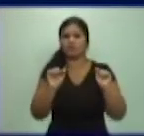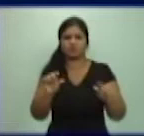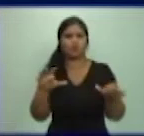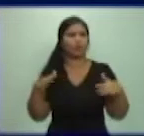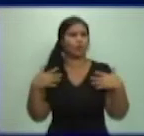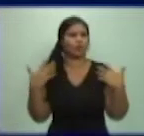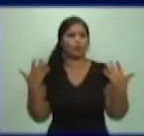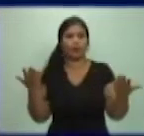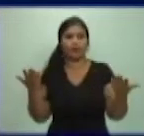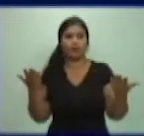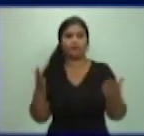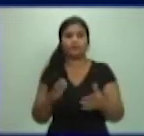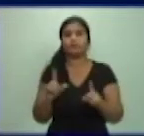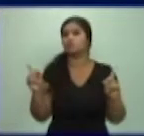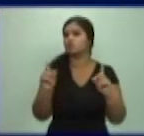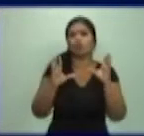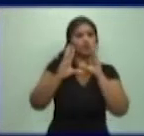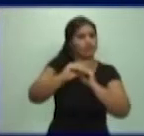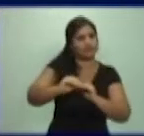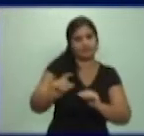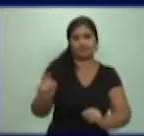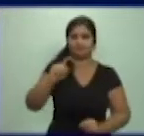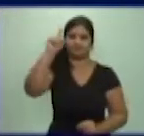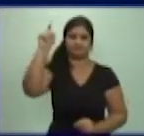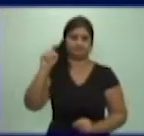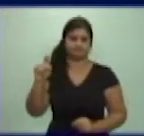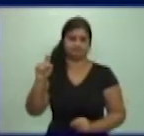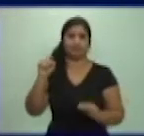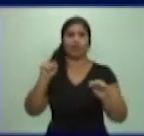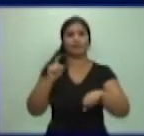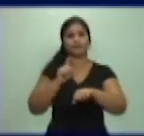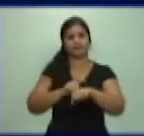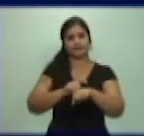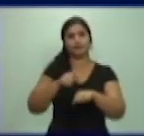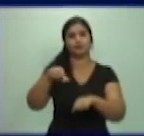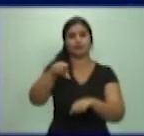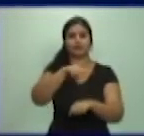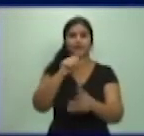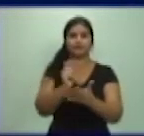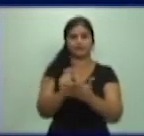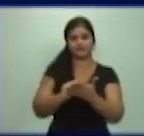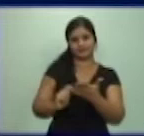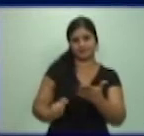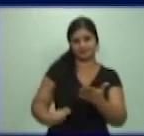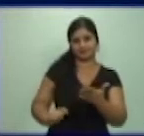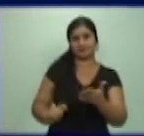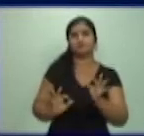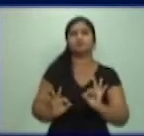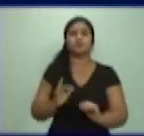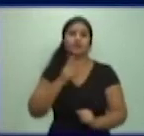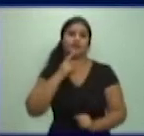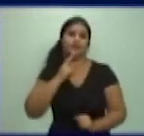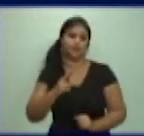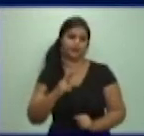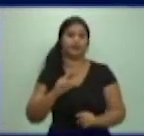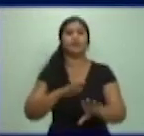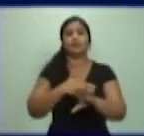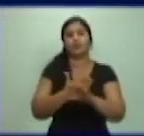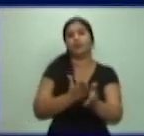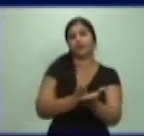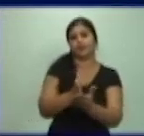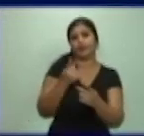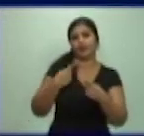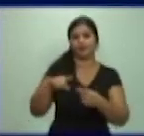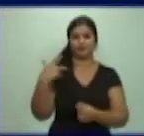es el enunciado que no está expresado en el texto. Les voy a dar unos segundos para que tomen nota de la respuesta de los enunciados para después poder continuar.